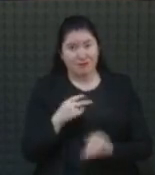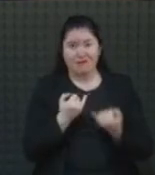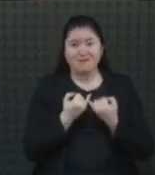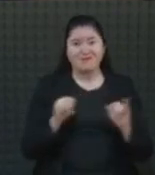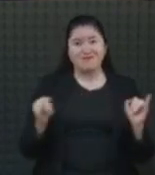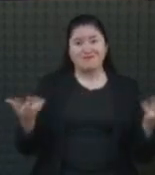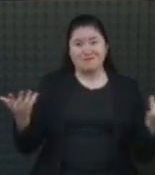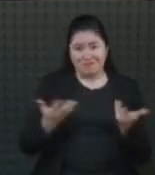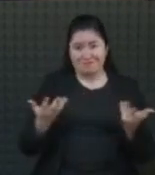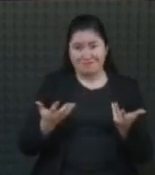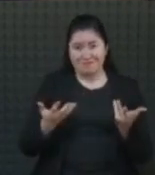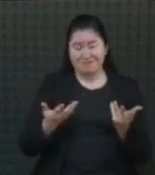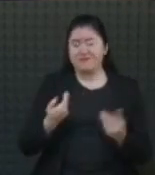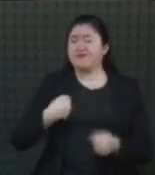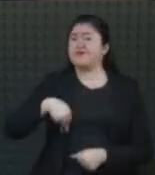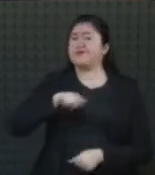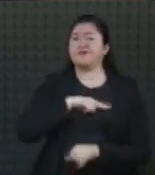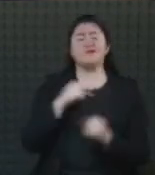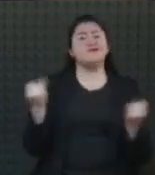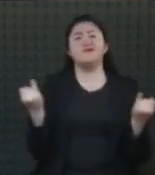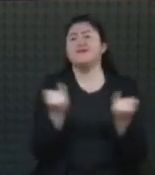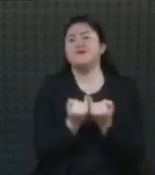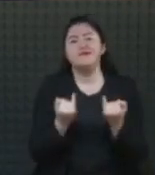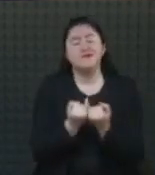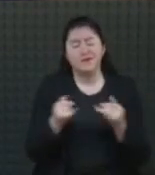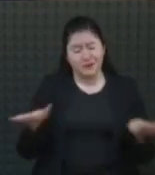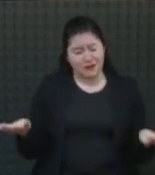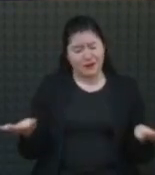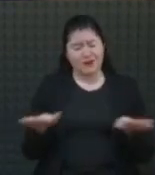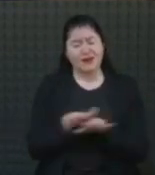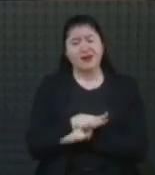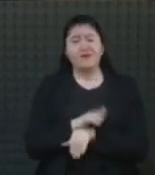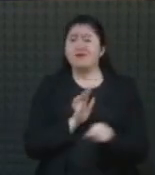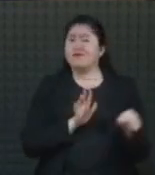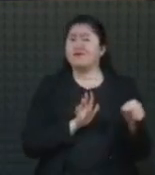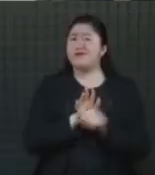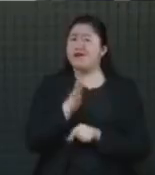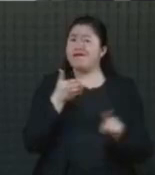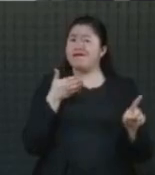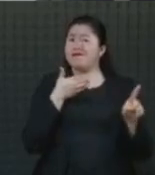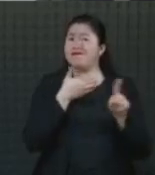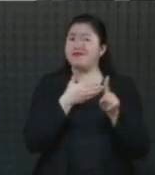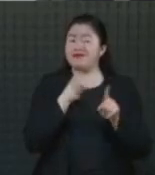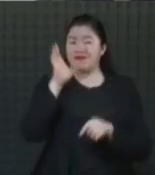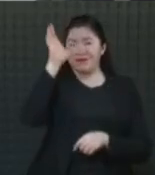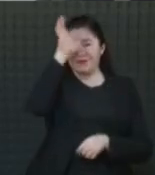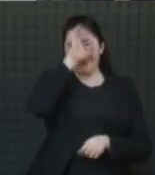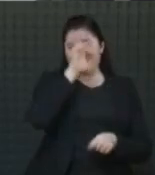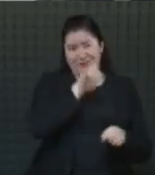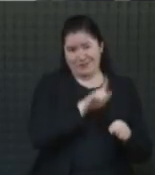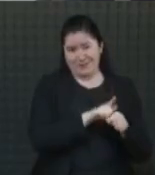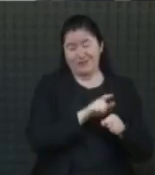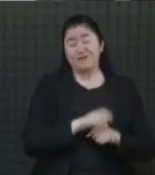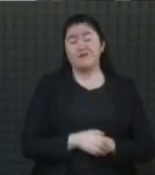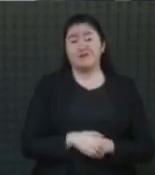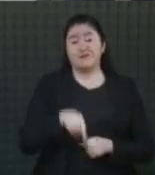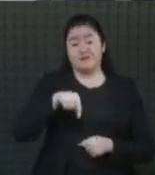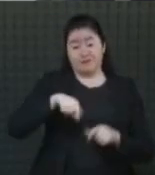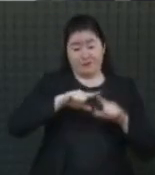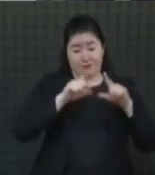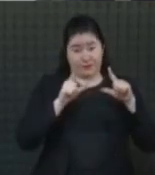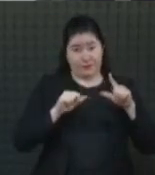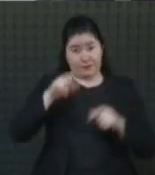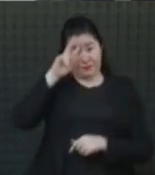nosotros hacemos cambio o cambios culturales. Esta transformación en México, esta